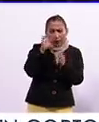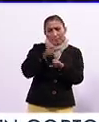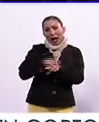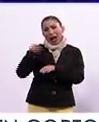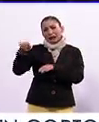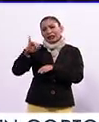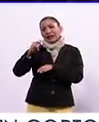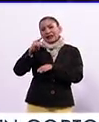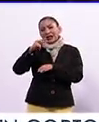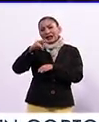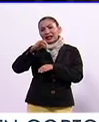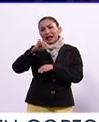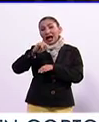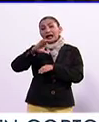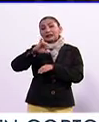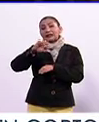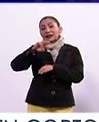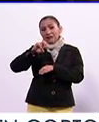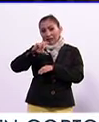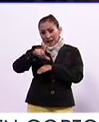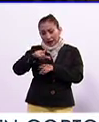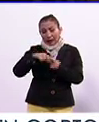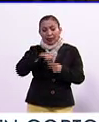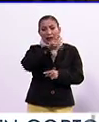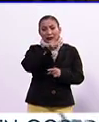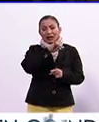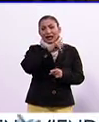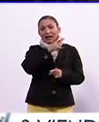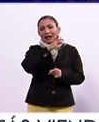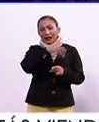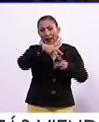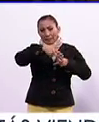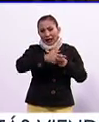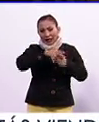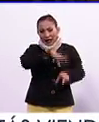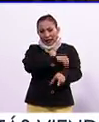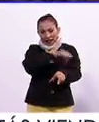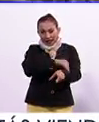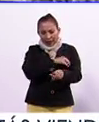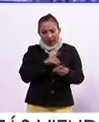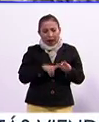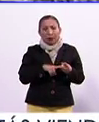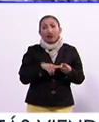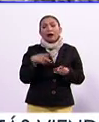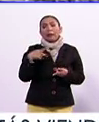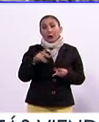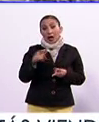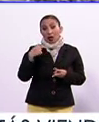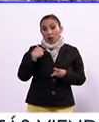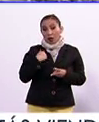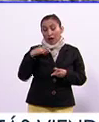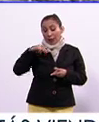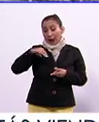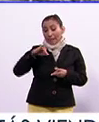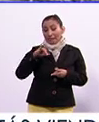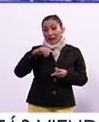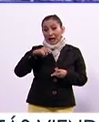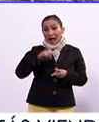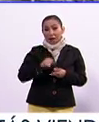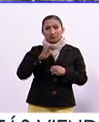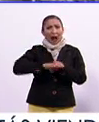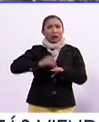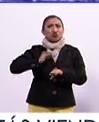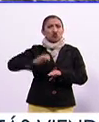fundamentalmente la ingeniería civil y después la ingeniería mecánica eléctrica. Pero la de Minas es de las